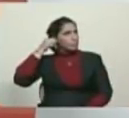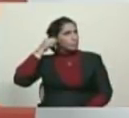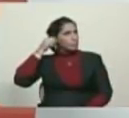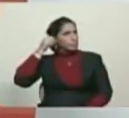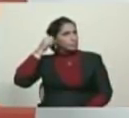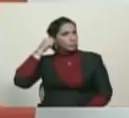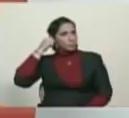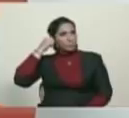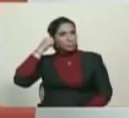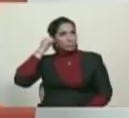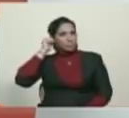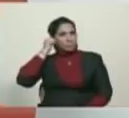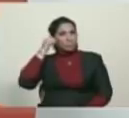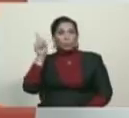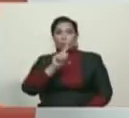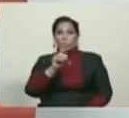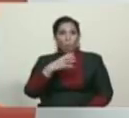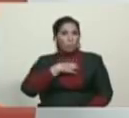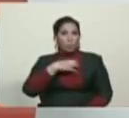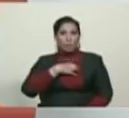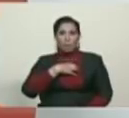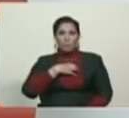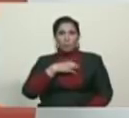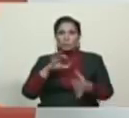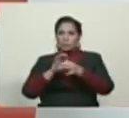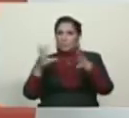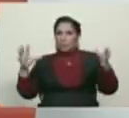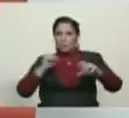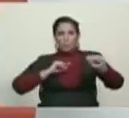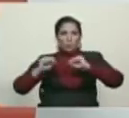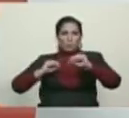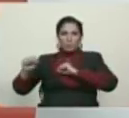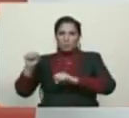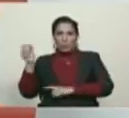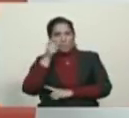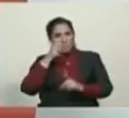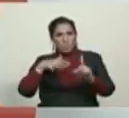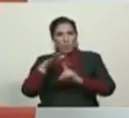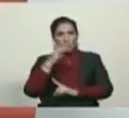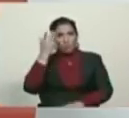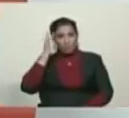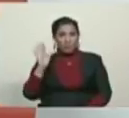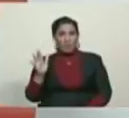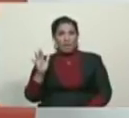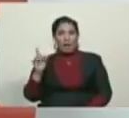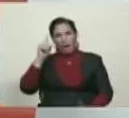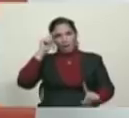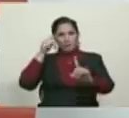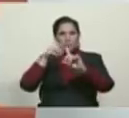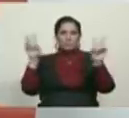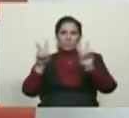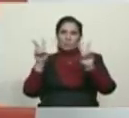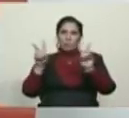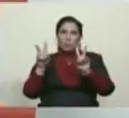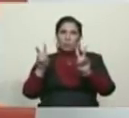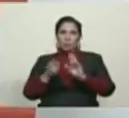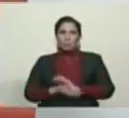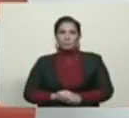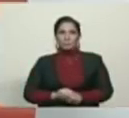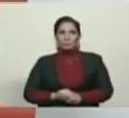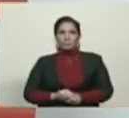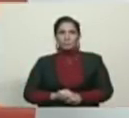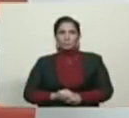de la movilización del pueblo. Querer alcanzar la victoria y descuidar la movilización política es lo mismo que tratar de dirigirse al